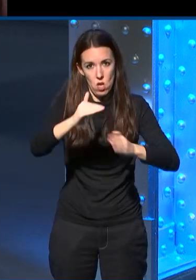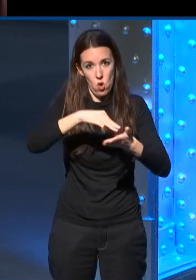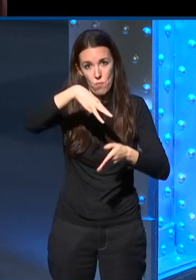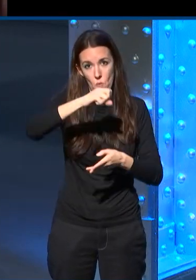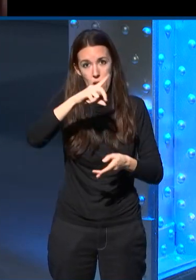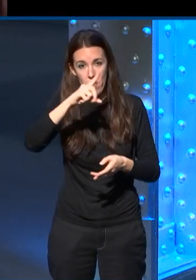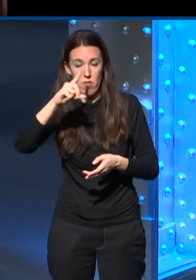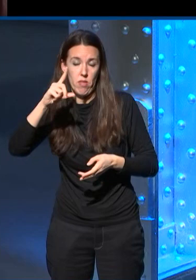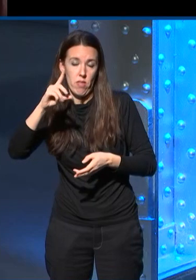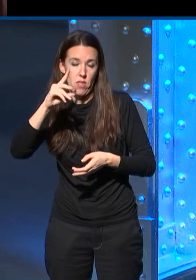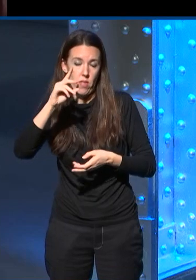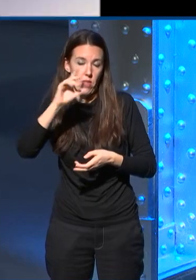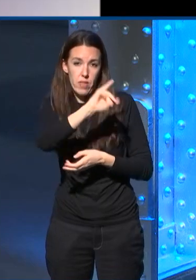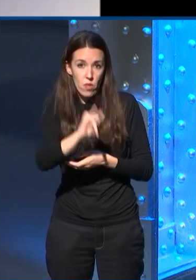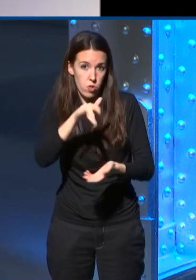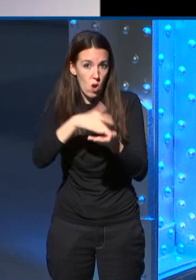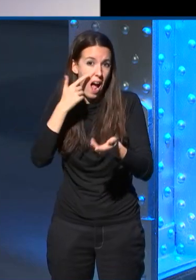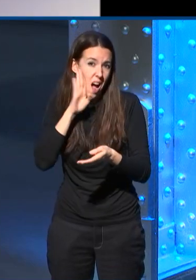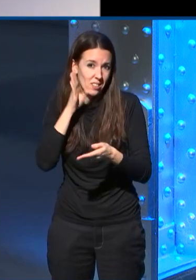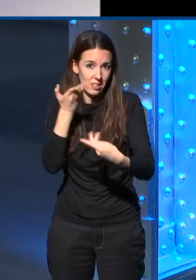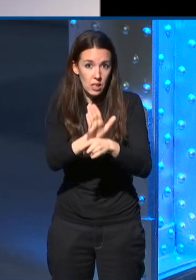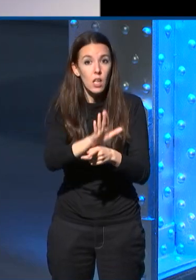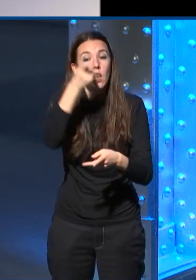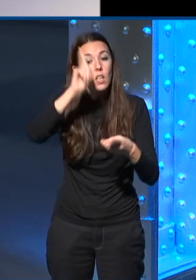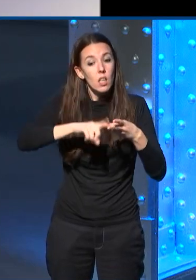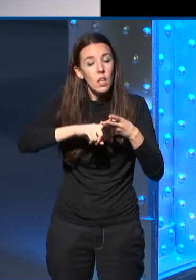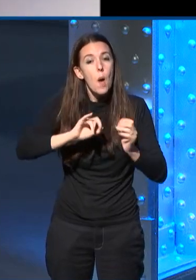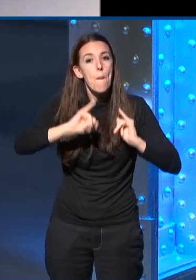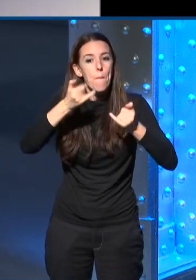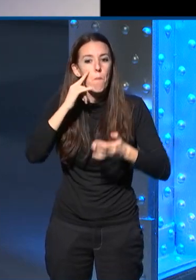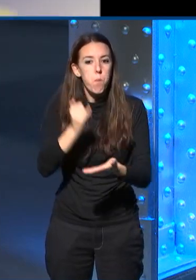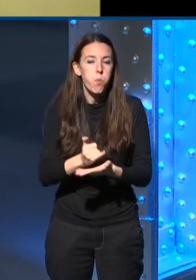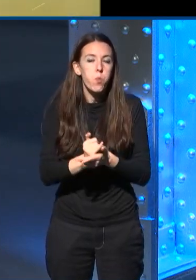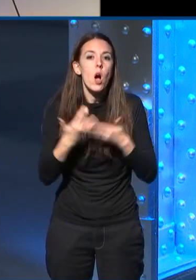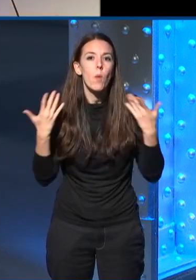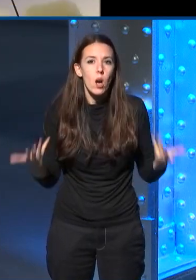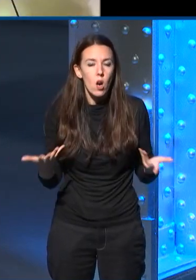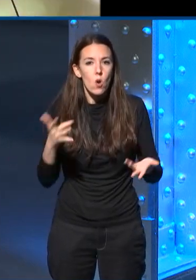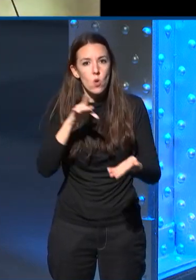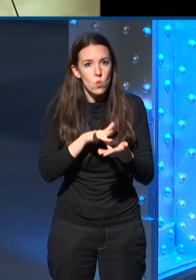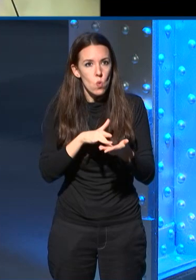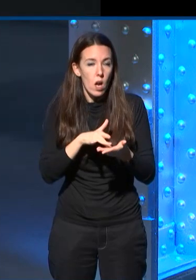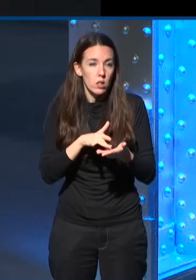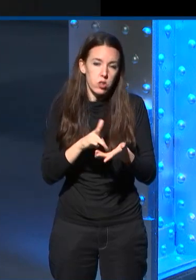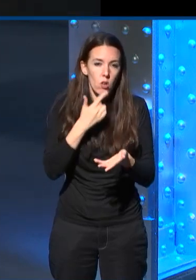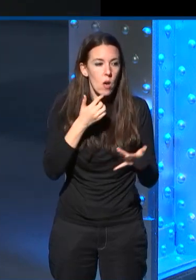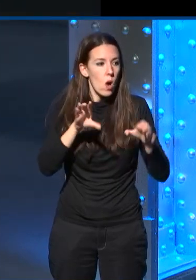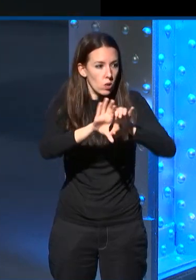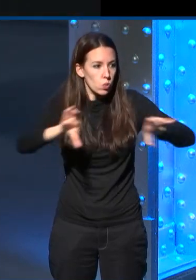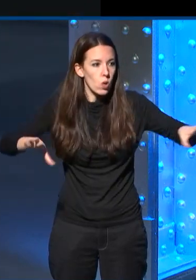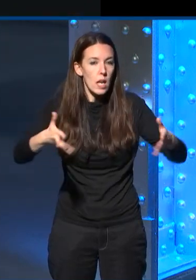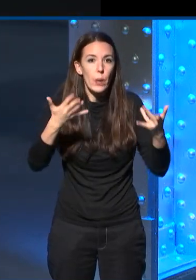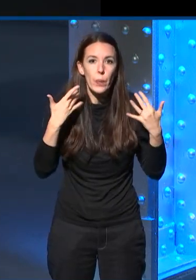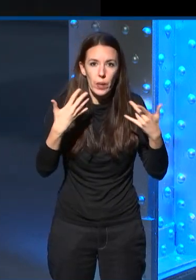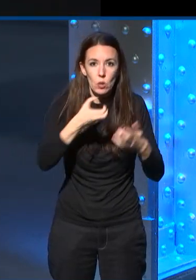del penetrador que les he mostrado. Y esto es un ensayo, digamos, en condiciones reales. Los túneles de viento están muy bien,